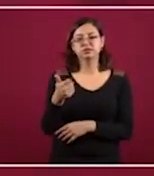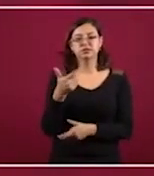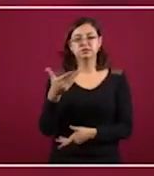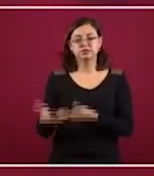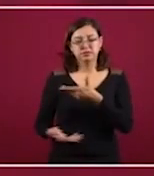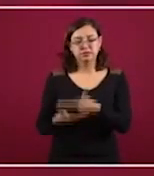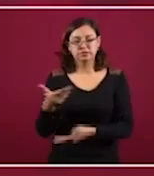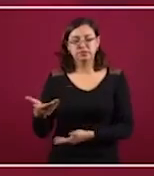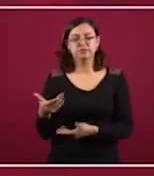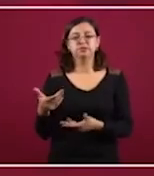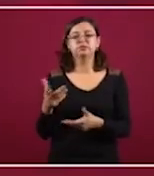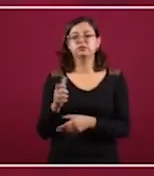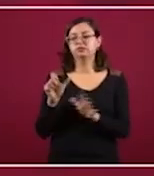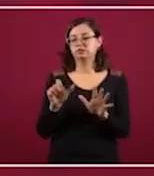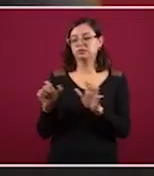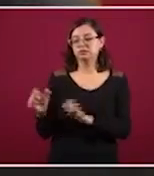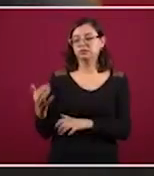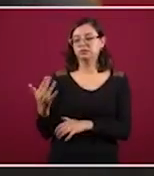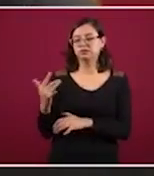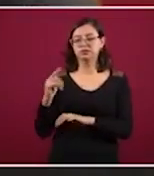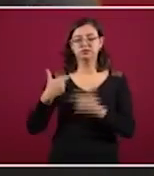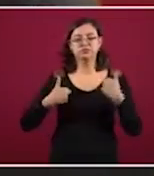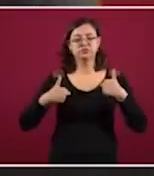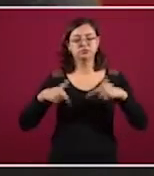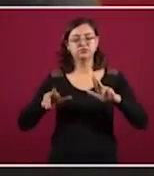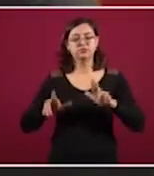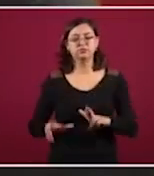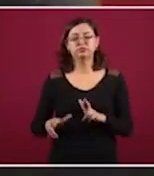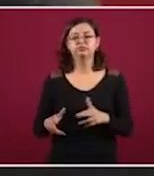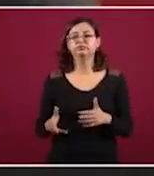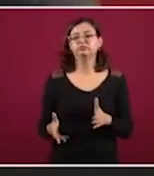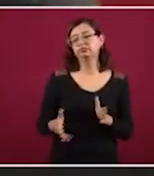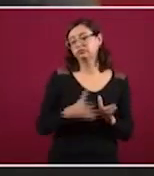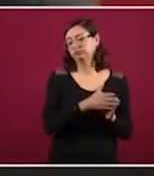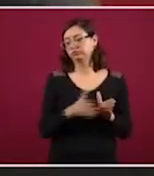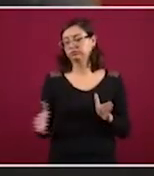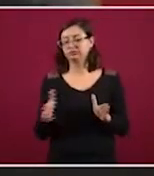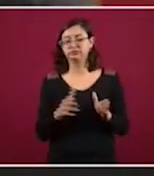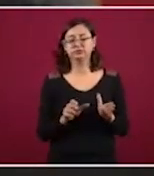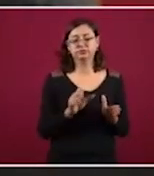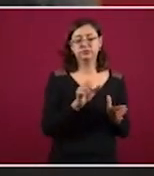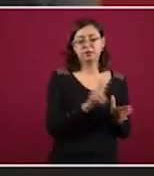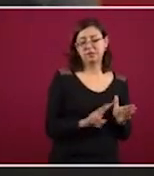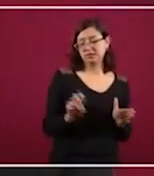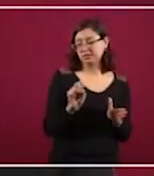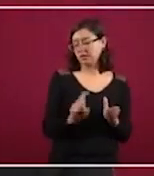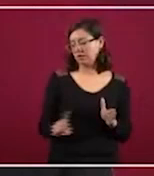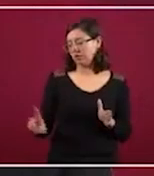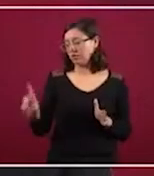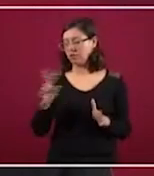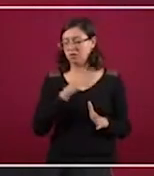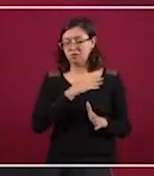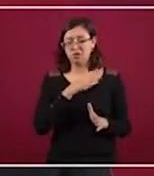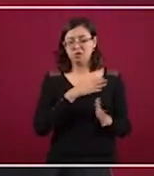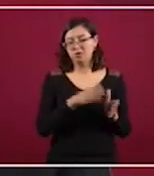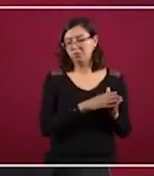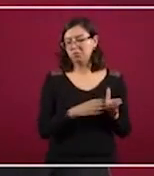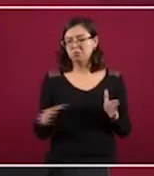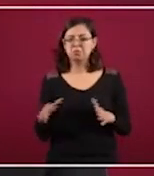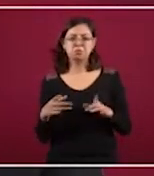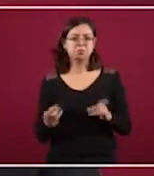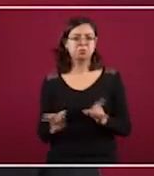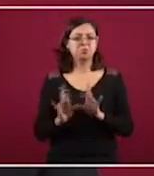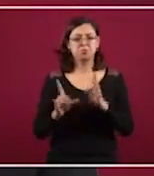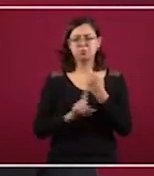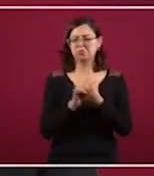servicios y 650 delegaciones el buen fin transcurrió sin incidentes mayores y con la participación